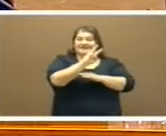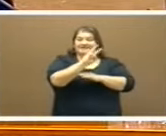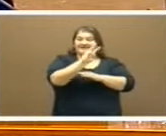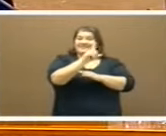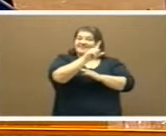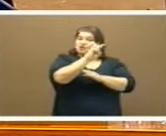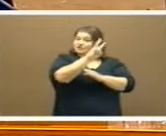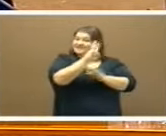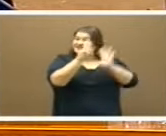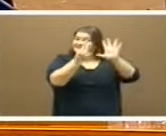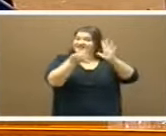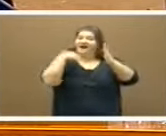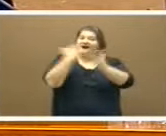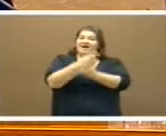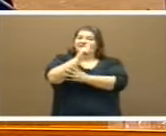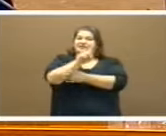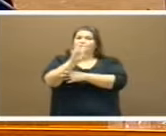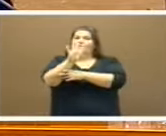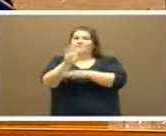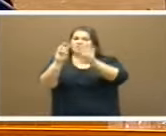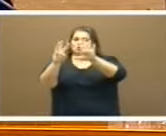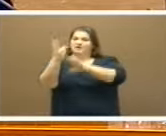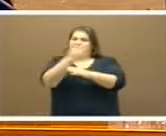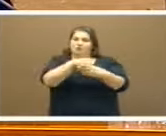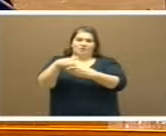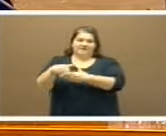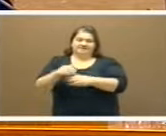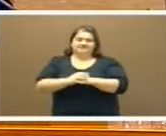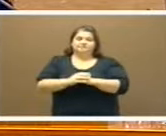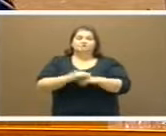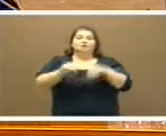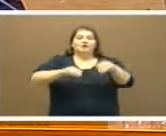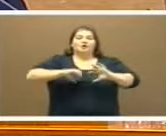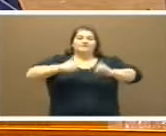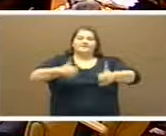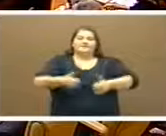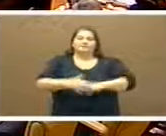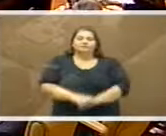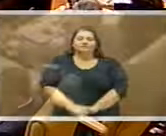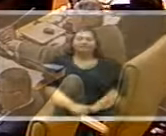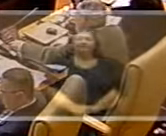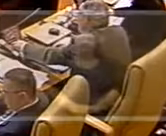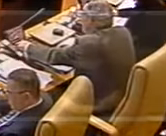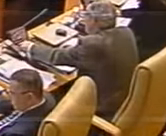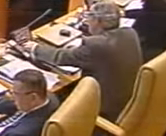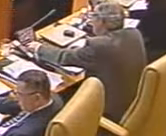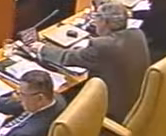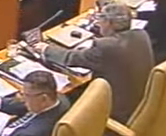137 a la 148, ambas incluidas. Entramos en votación.